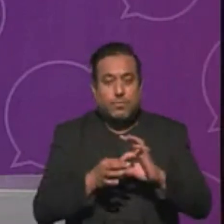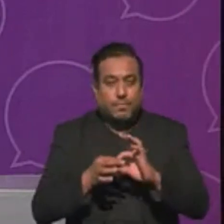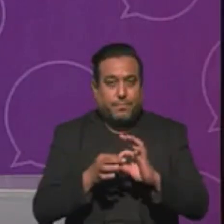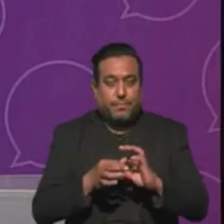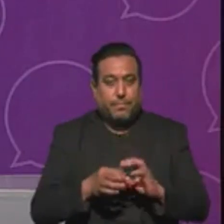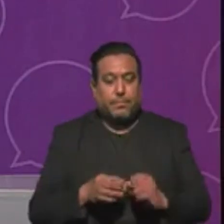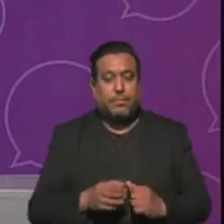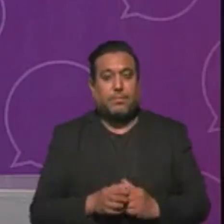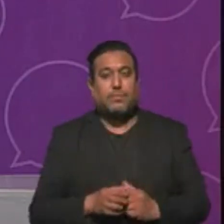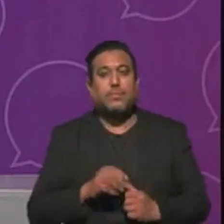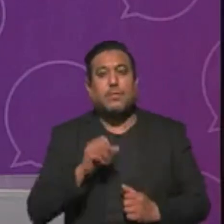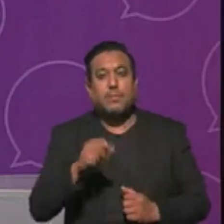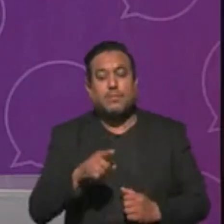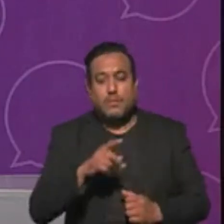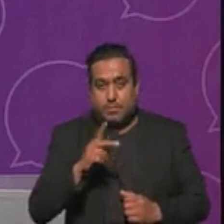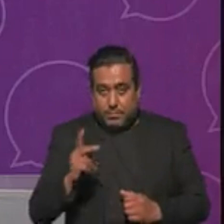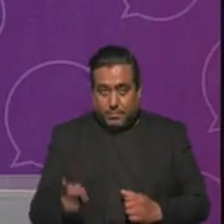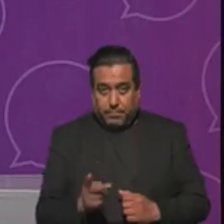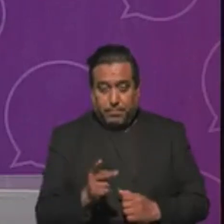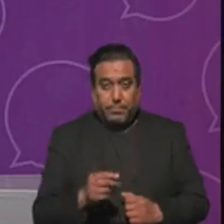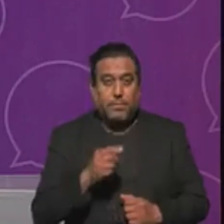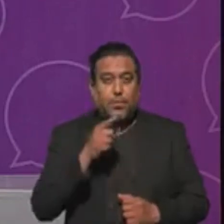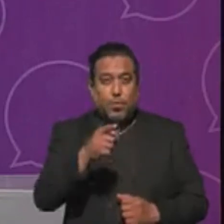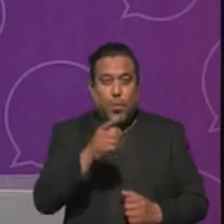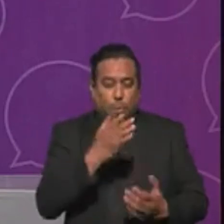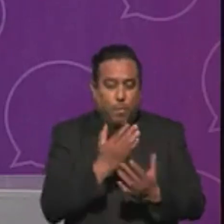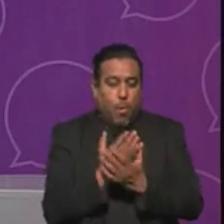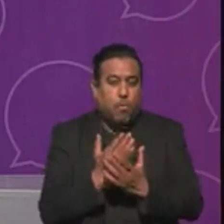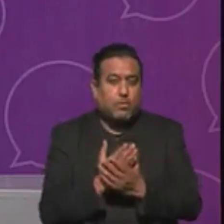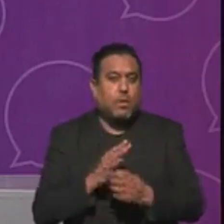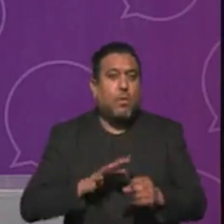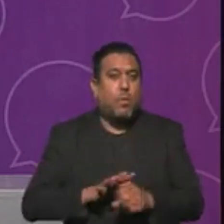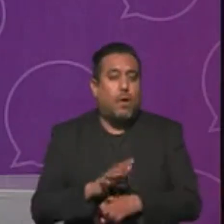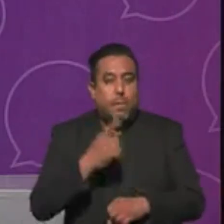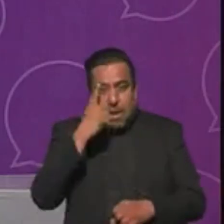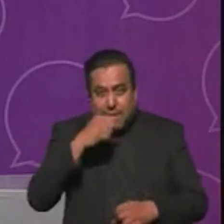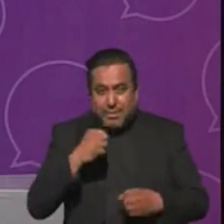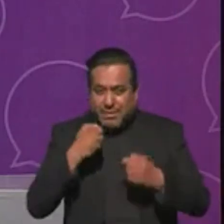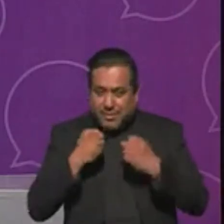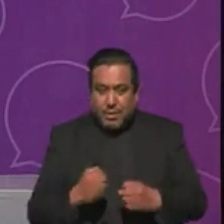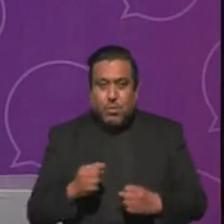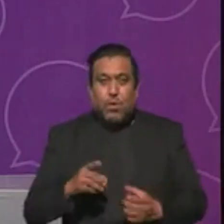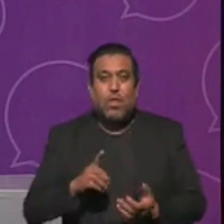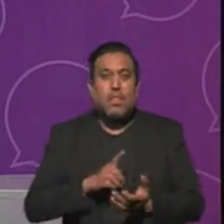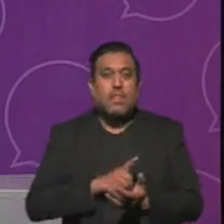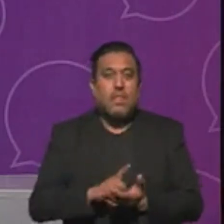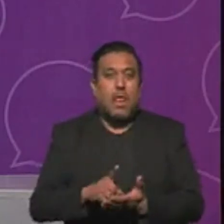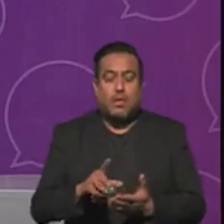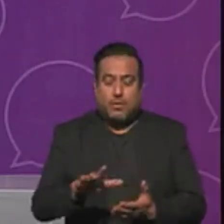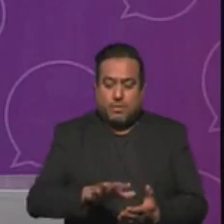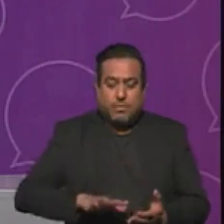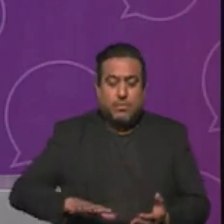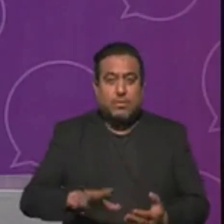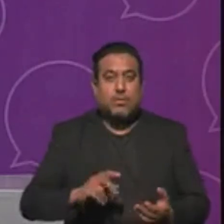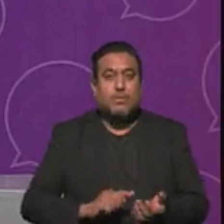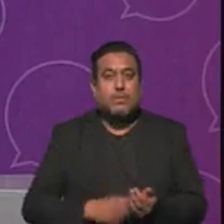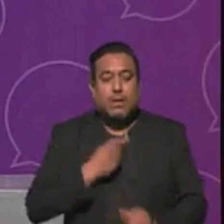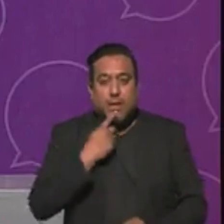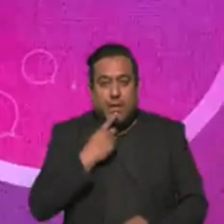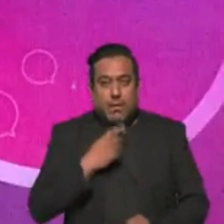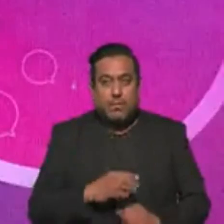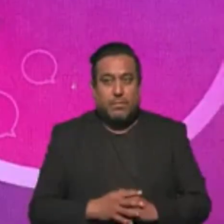democrática La pregunta es candidato Cuál es su propuesta para garantizar un estado de derecho en Celaya un minuto y medio